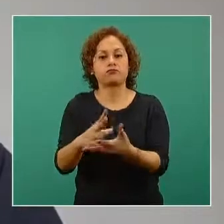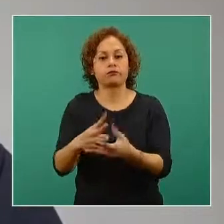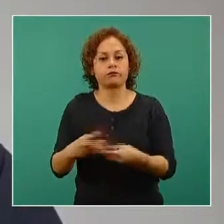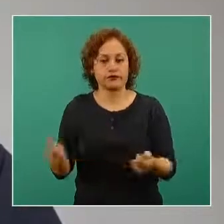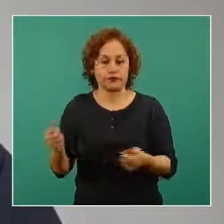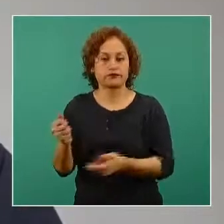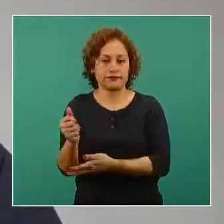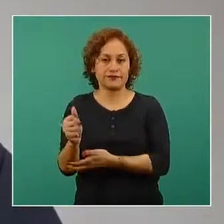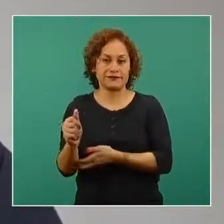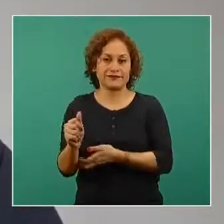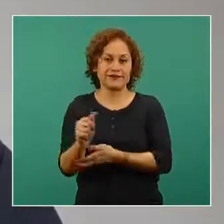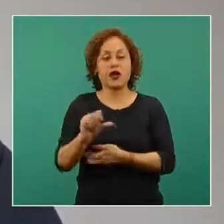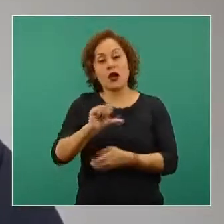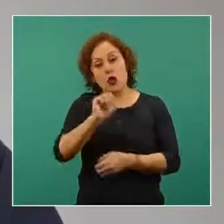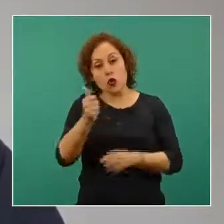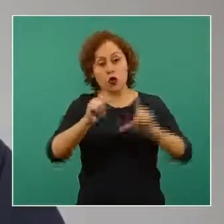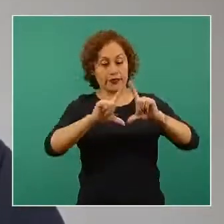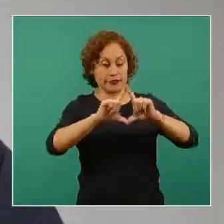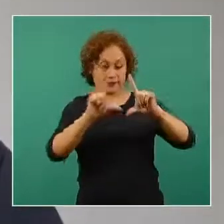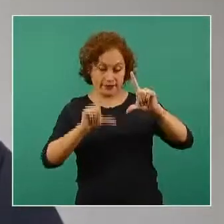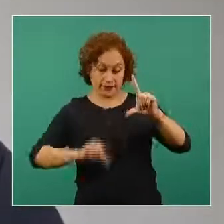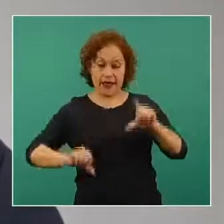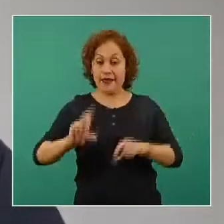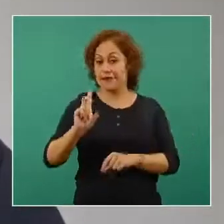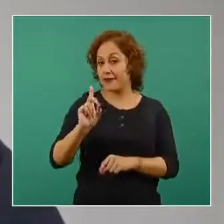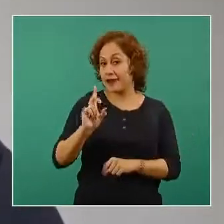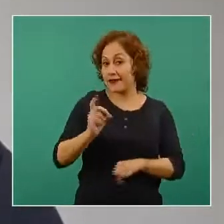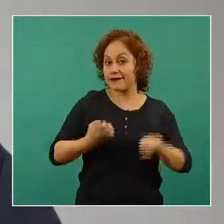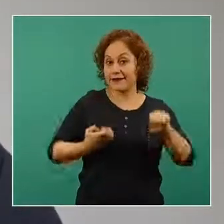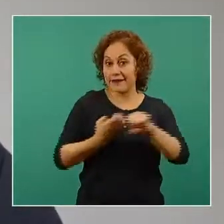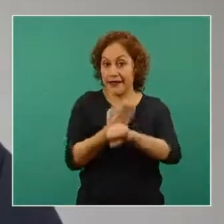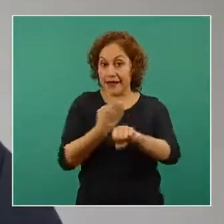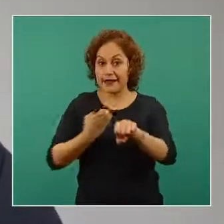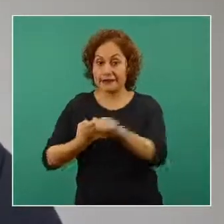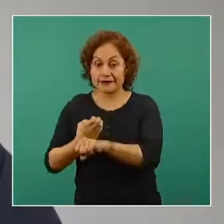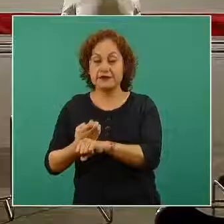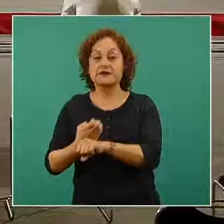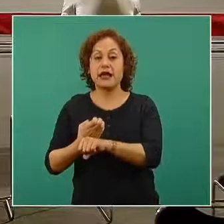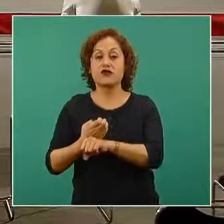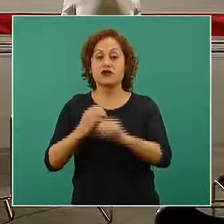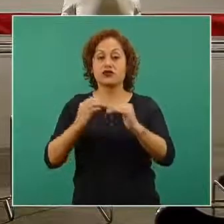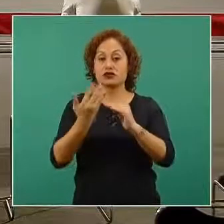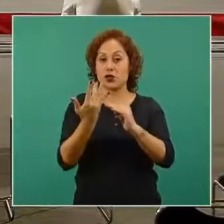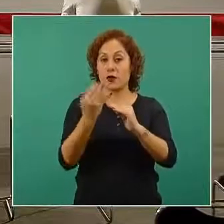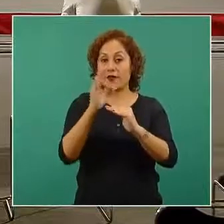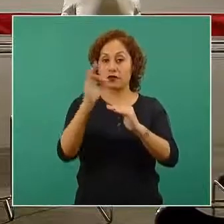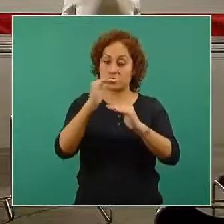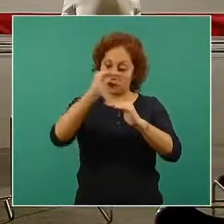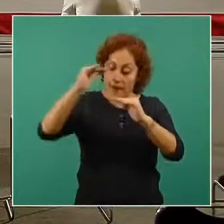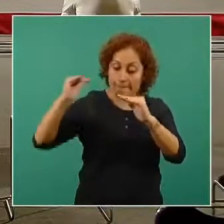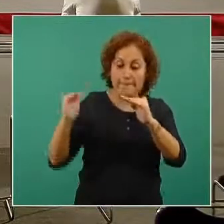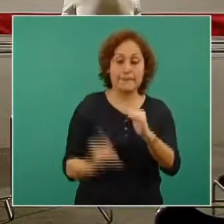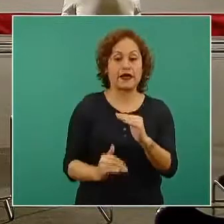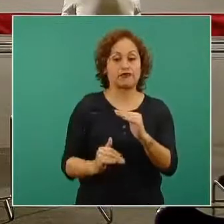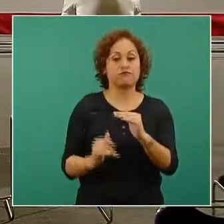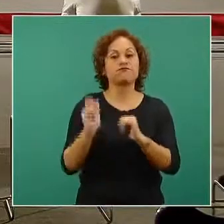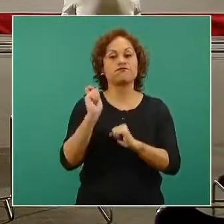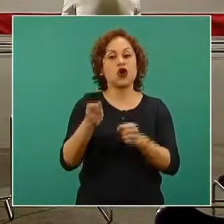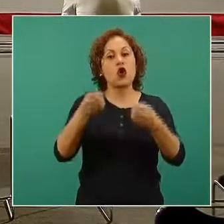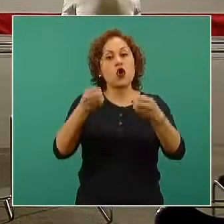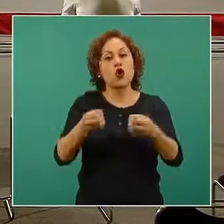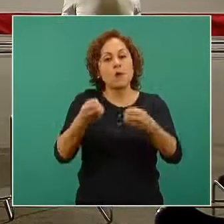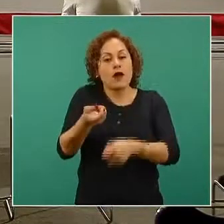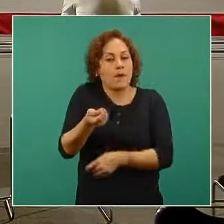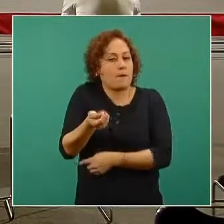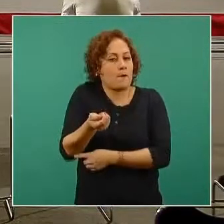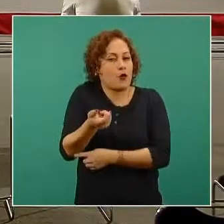30 entidades federativas que sí están por debajo del 50% de ocupación, lo que significa que tienen más de la